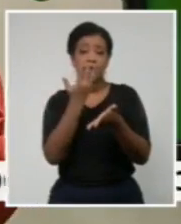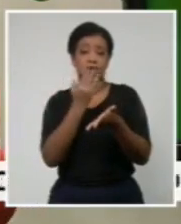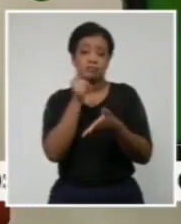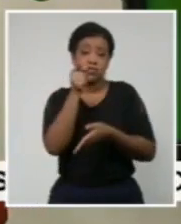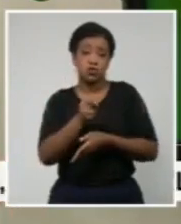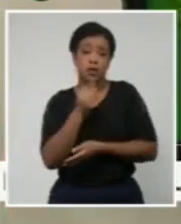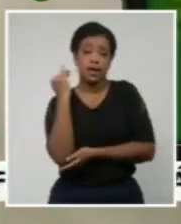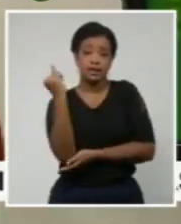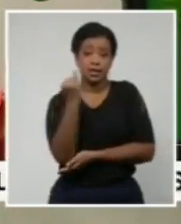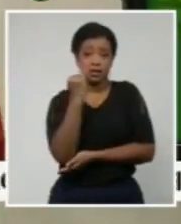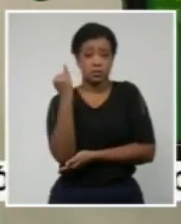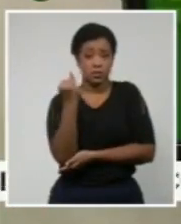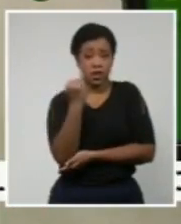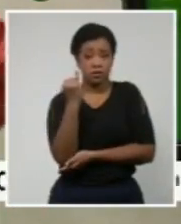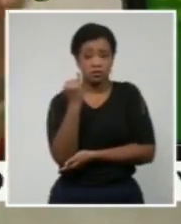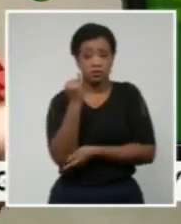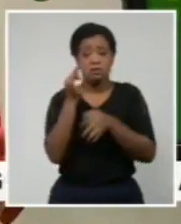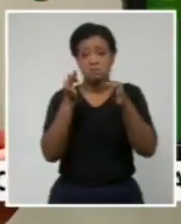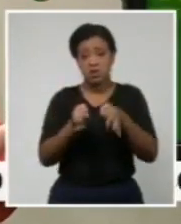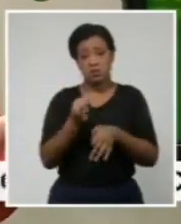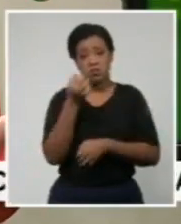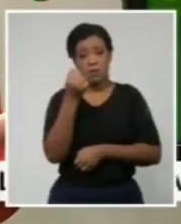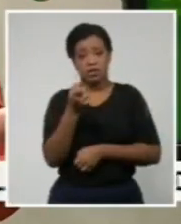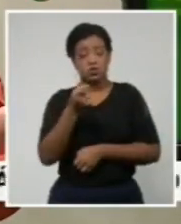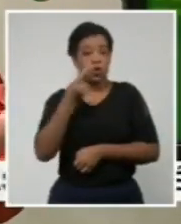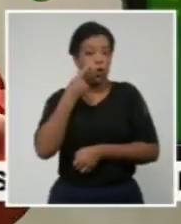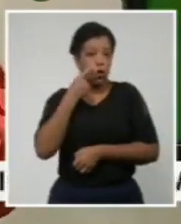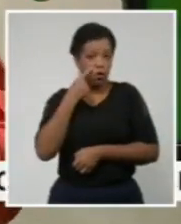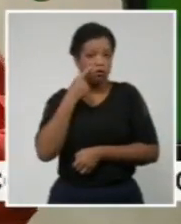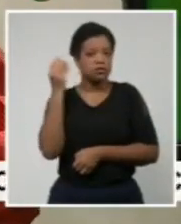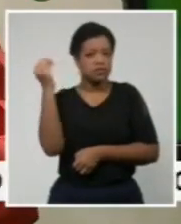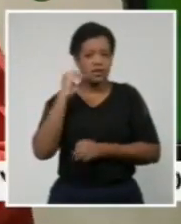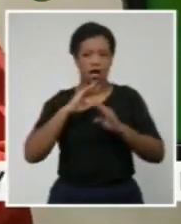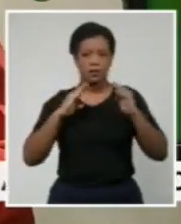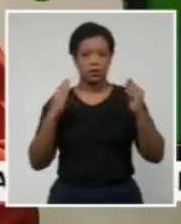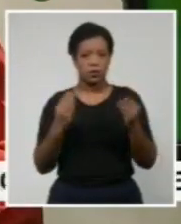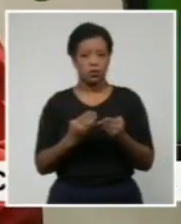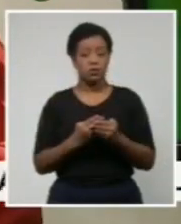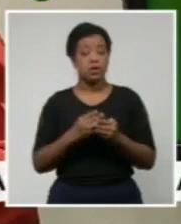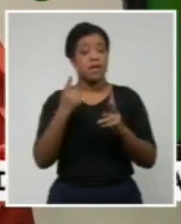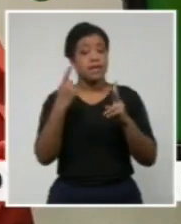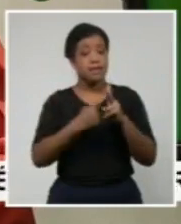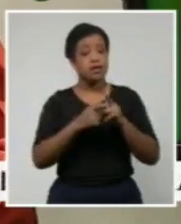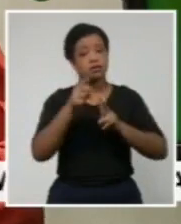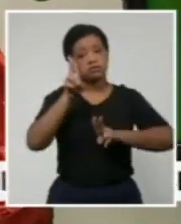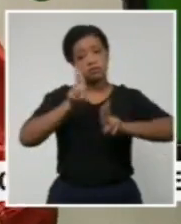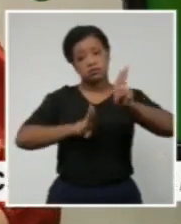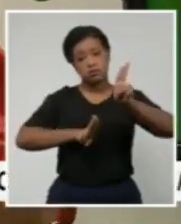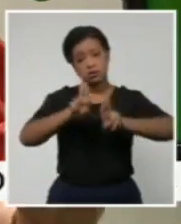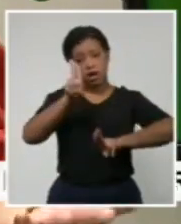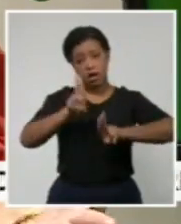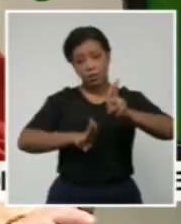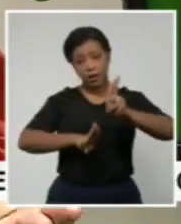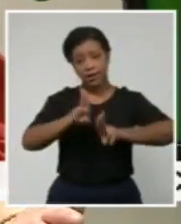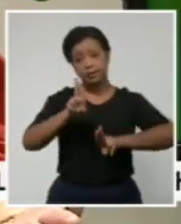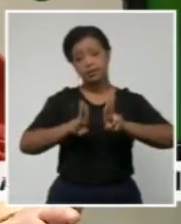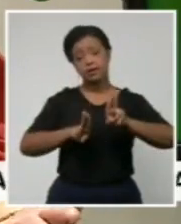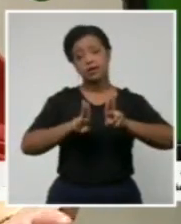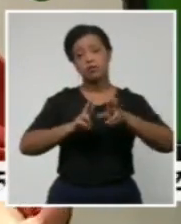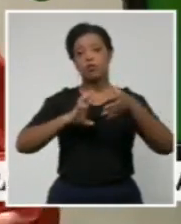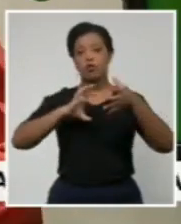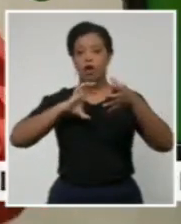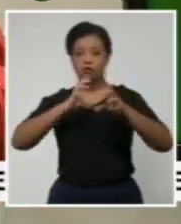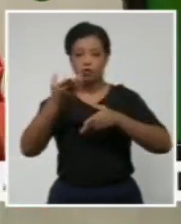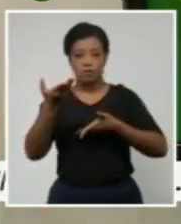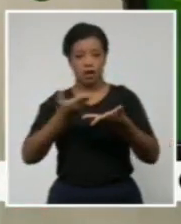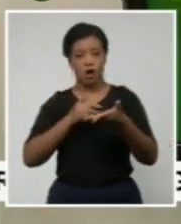el que está en el mercado, el que se conoce y se acuerda justamente con la forma de gestión no